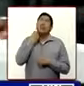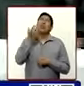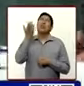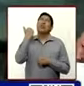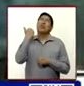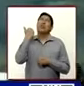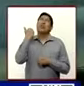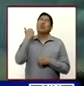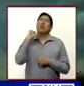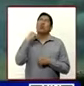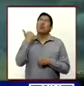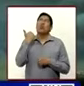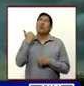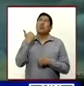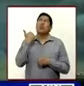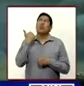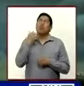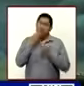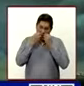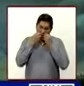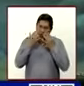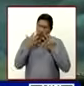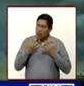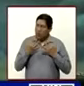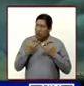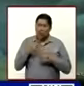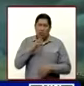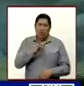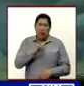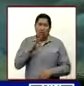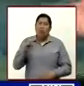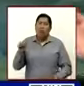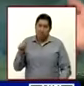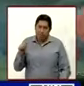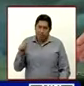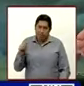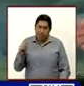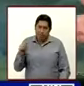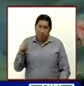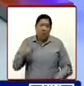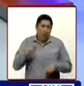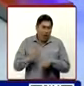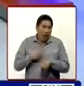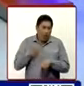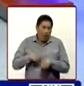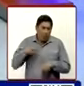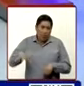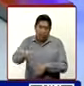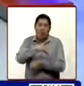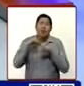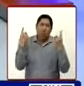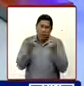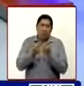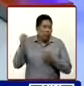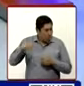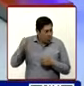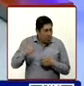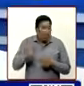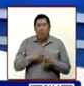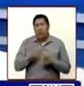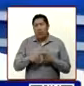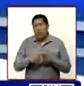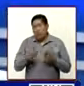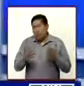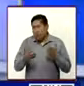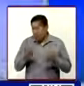días hemos tenido otro caso de rabia canina en Cochabamba. Rabia y esto humana, es constante en diferentes departamentos. Por supuesto.